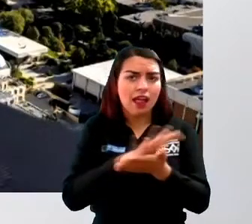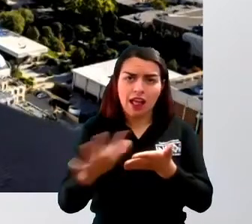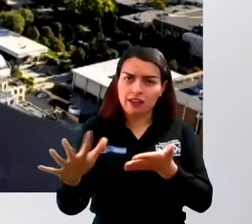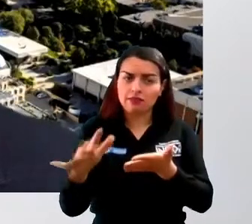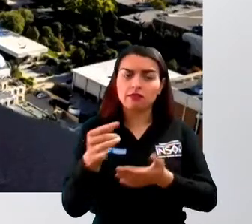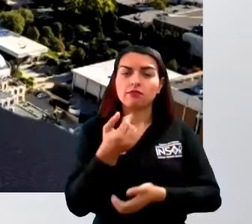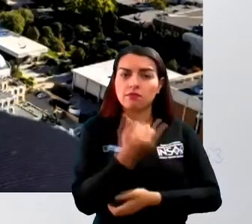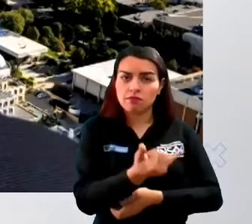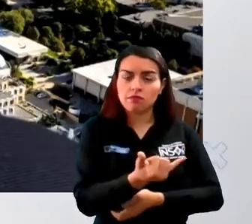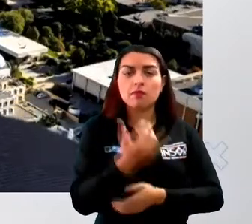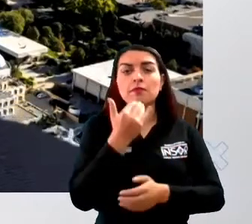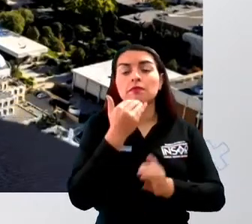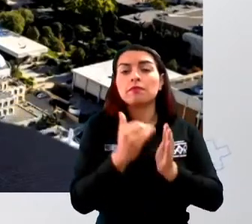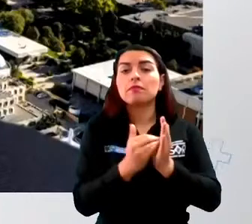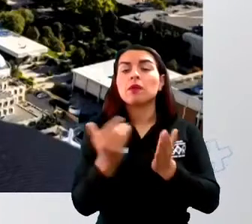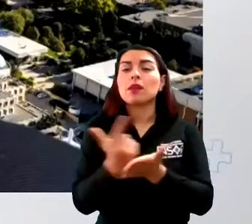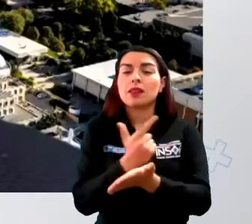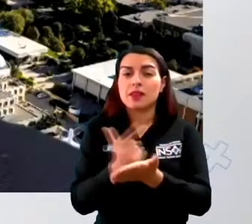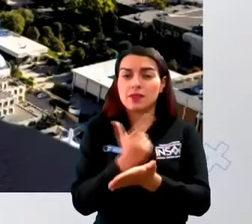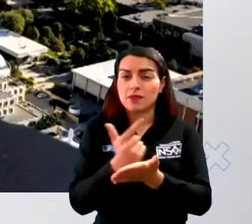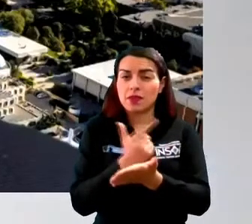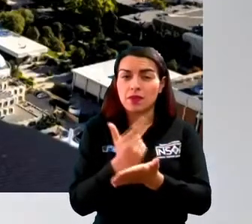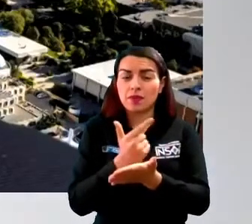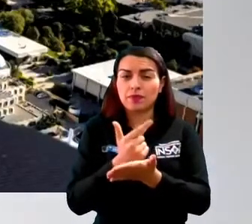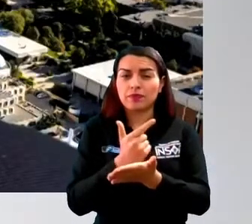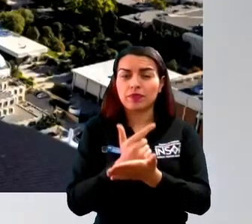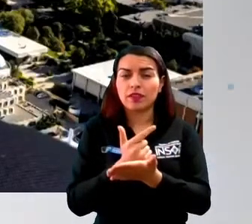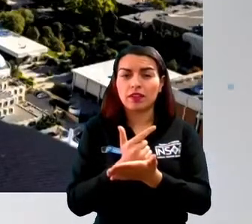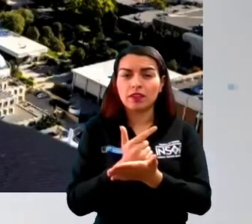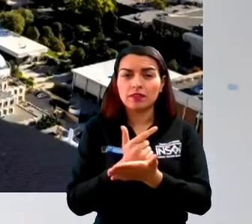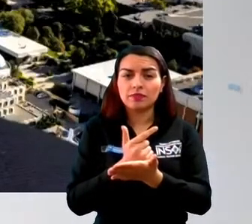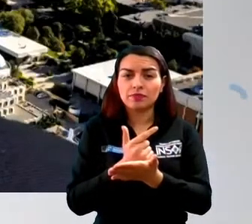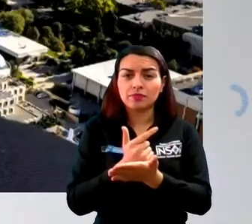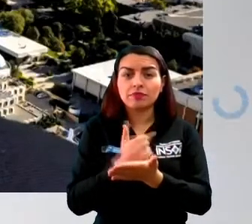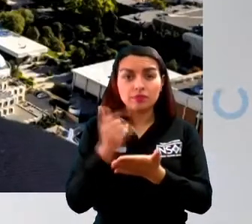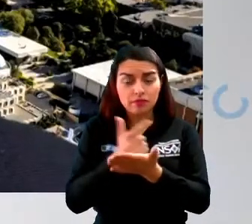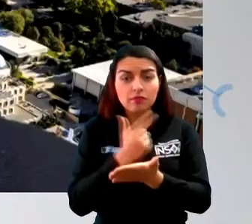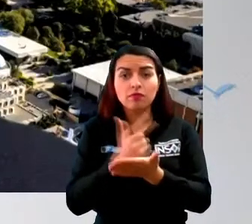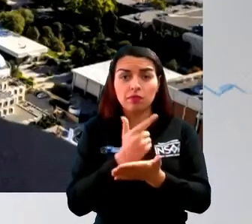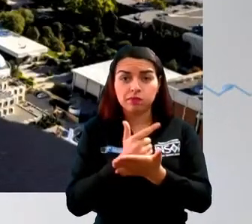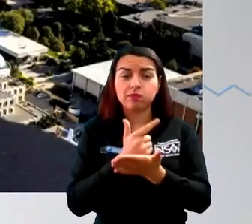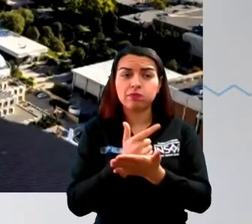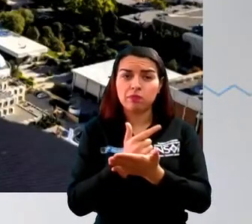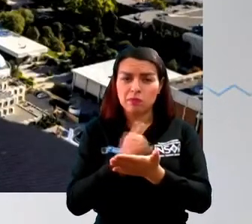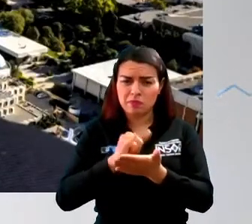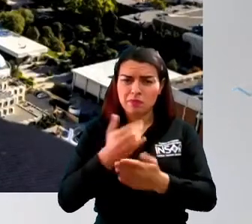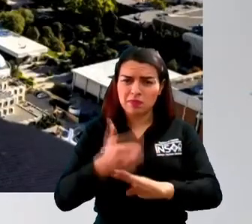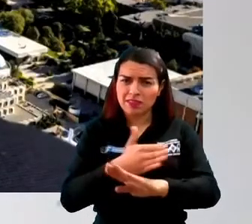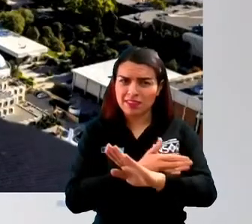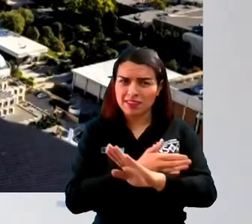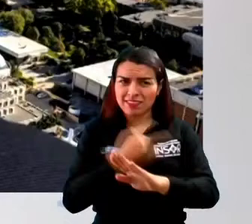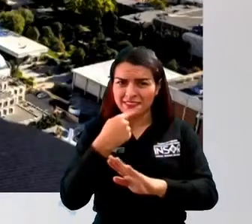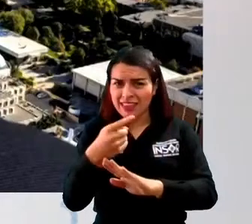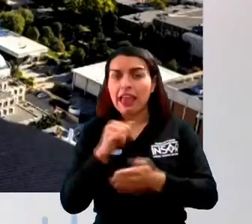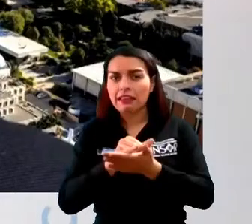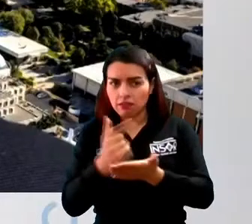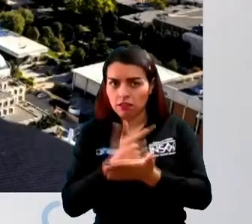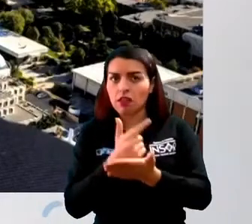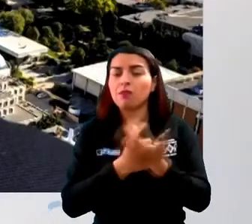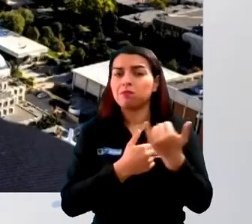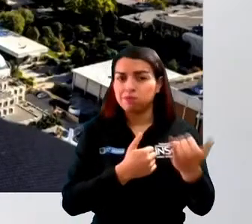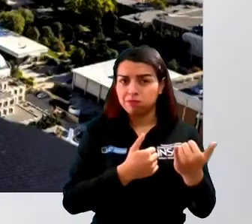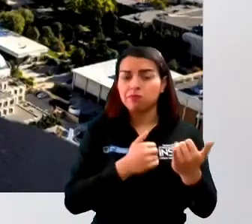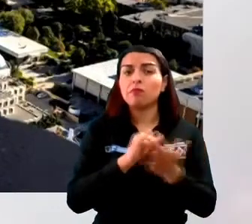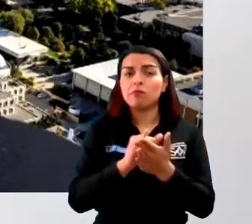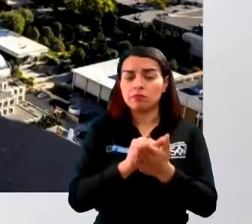libro que yo les hice disponible es uno de estos recursos. Este libro y